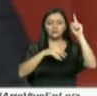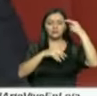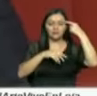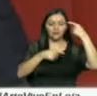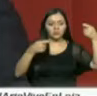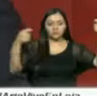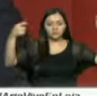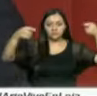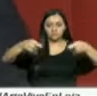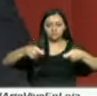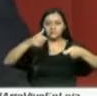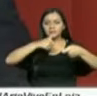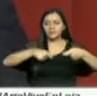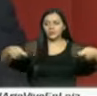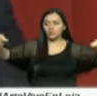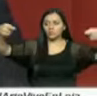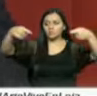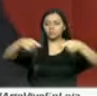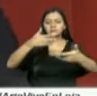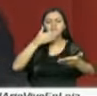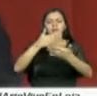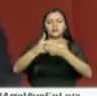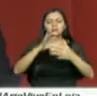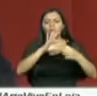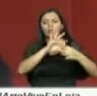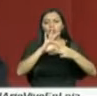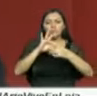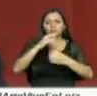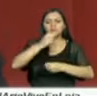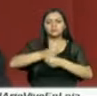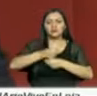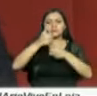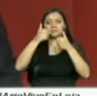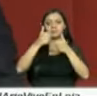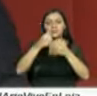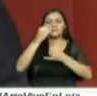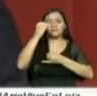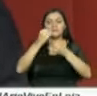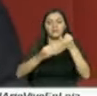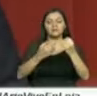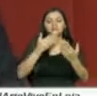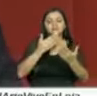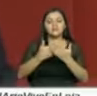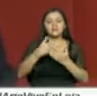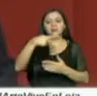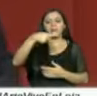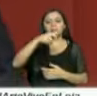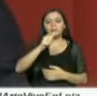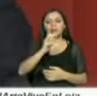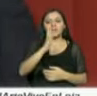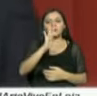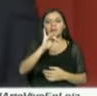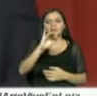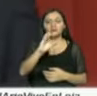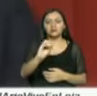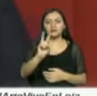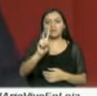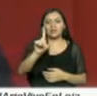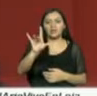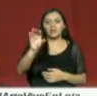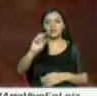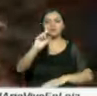han colaborado de diversas formas. Y finalmente, a Patricio Vallejo, muchas gracias, director del